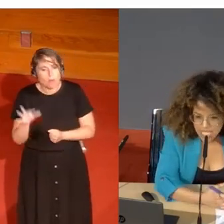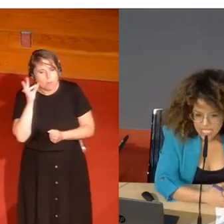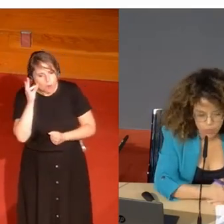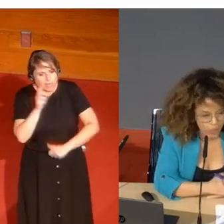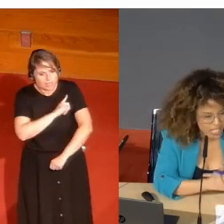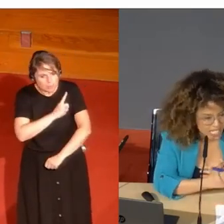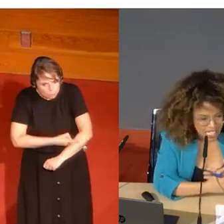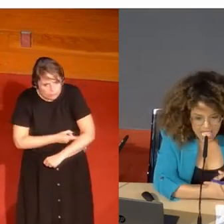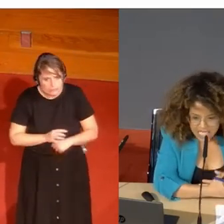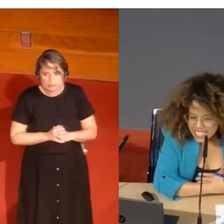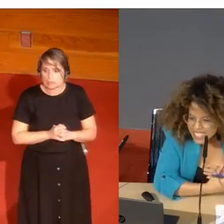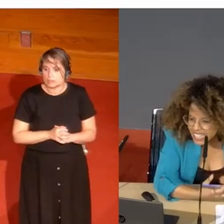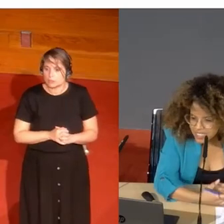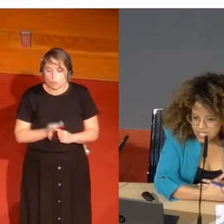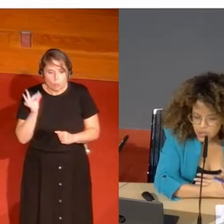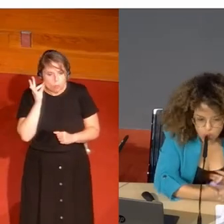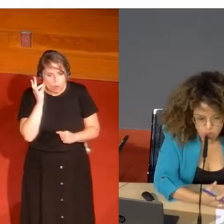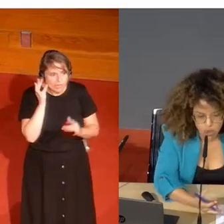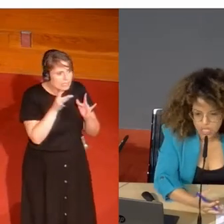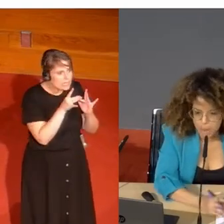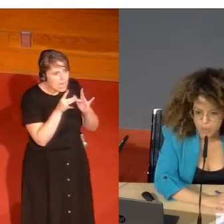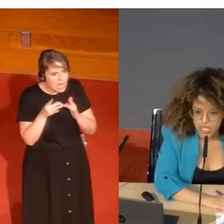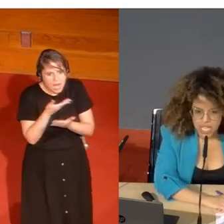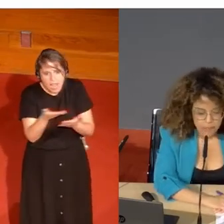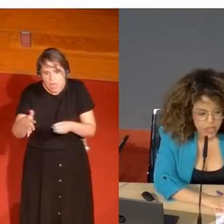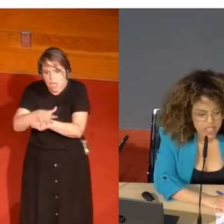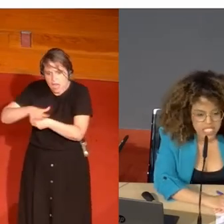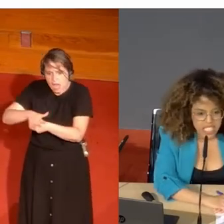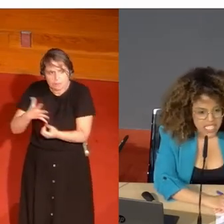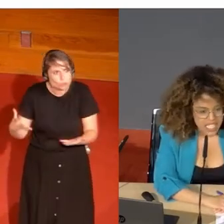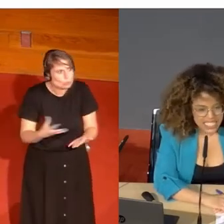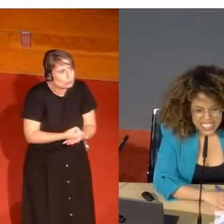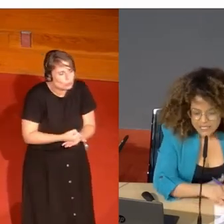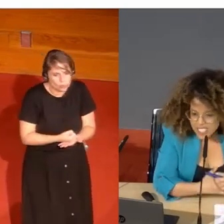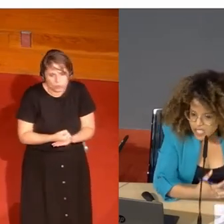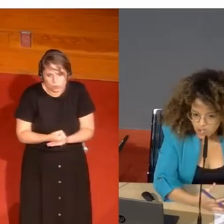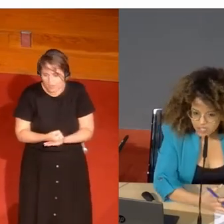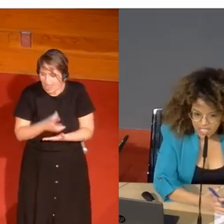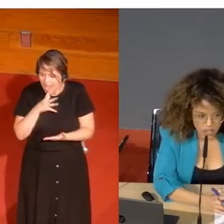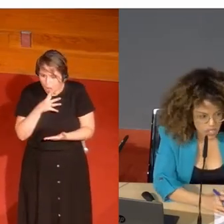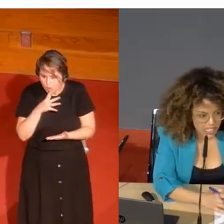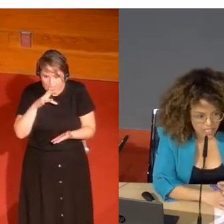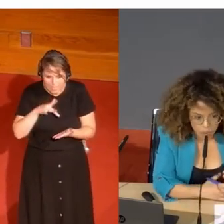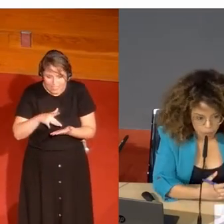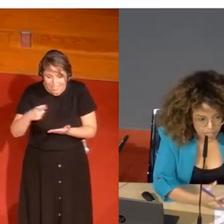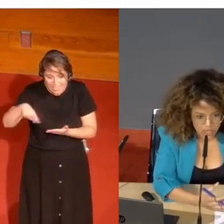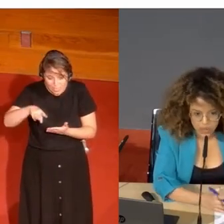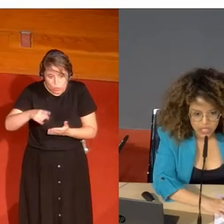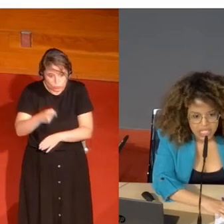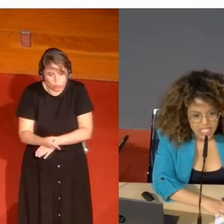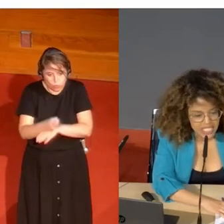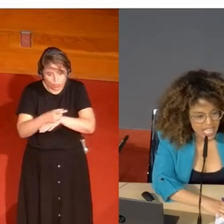deportistas hay mujeres que que lideran en en todos los campos entonces esa división que ellos han querido